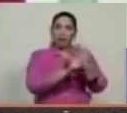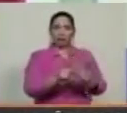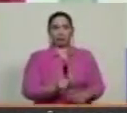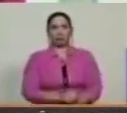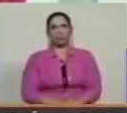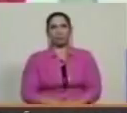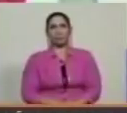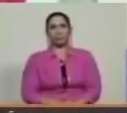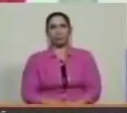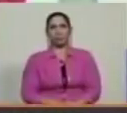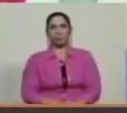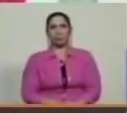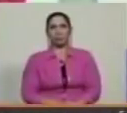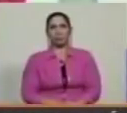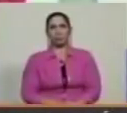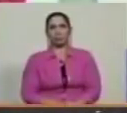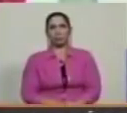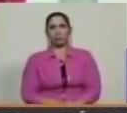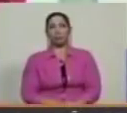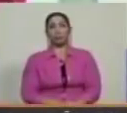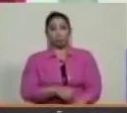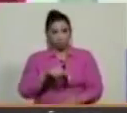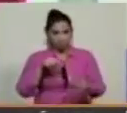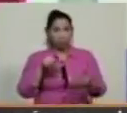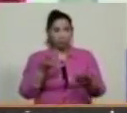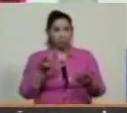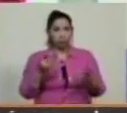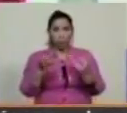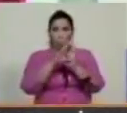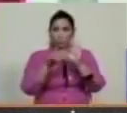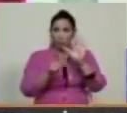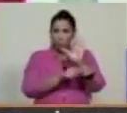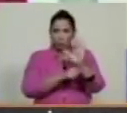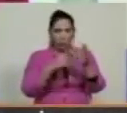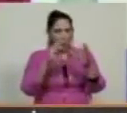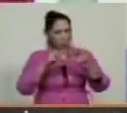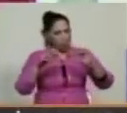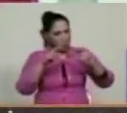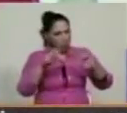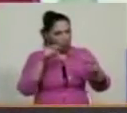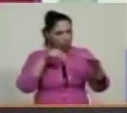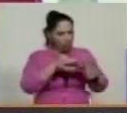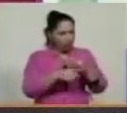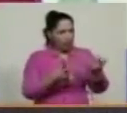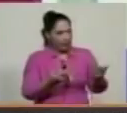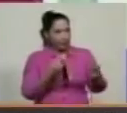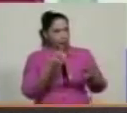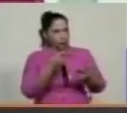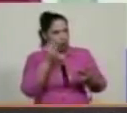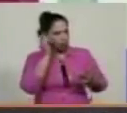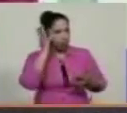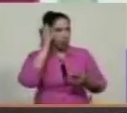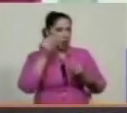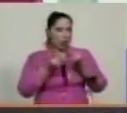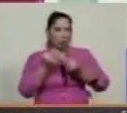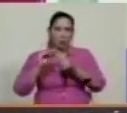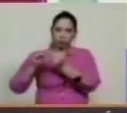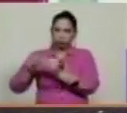Sus propias leyes coherentes dentro de la Constitución. Pero unas leyes, no es lo mismo el que vive en San Cristóbal que el pescador que vive en